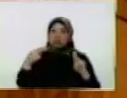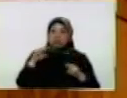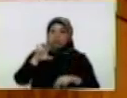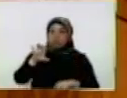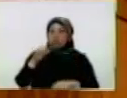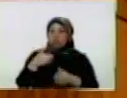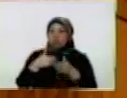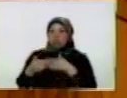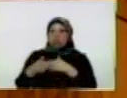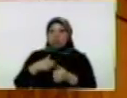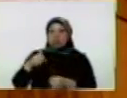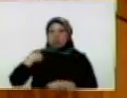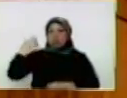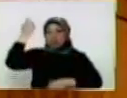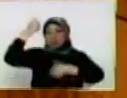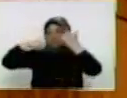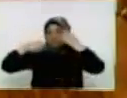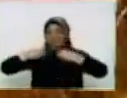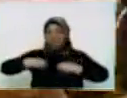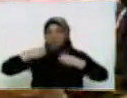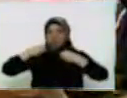circunstancia. ¡Chávez vive!